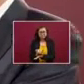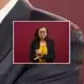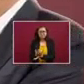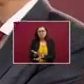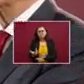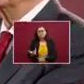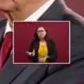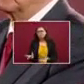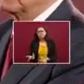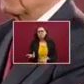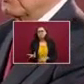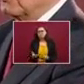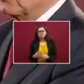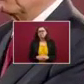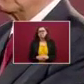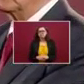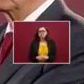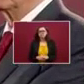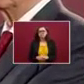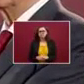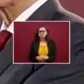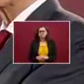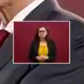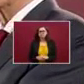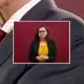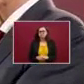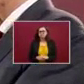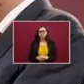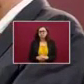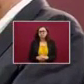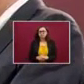y les echa a perder el negocio, muy en la